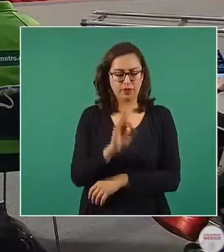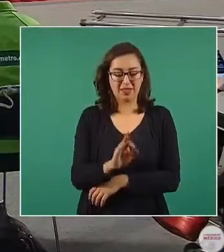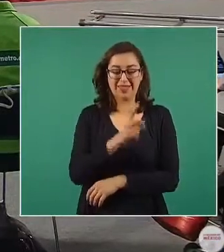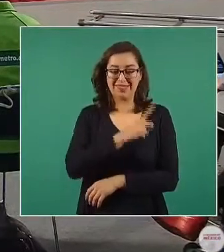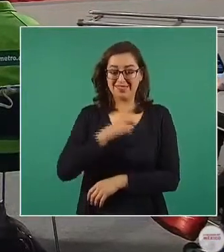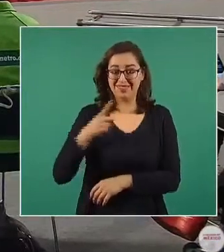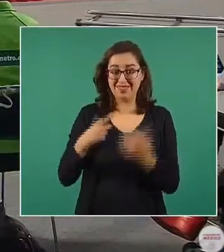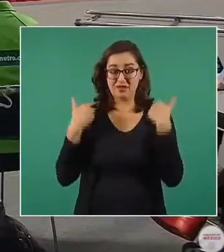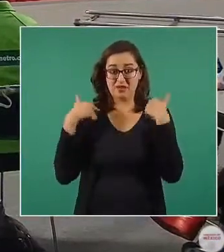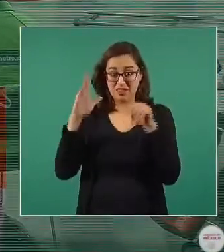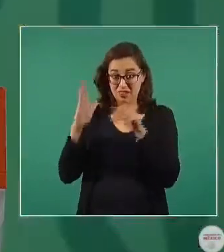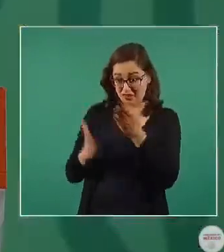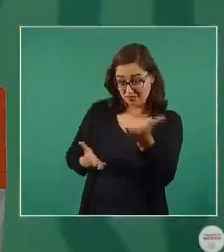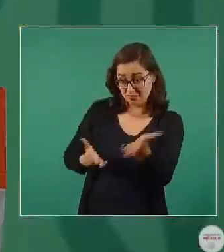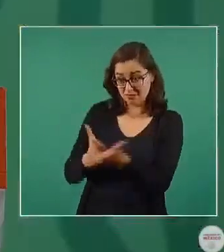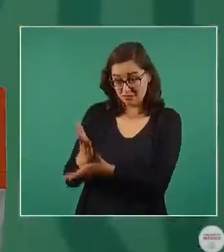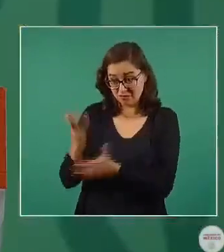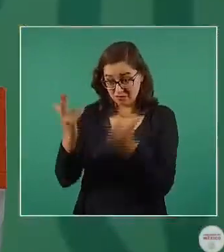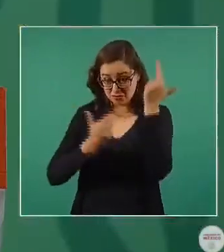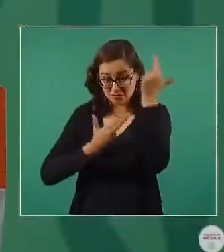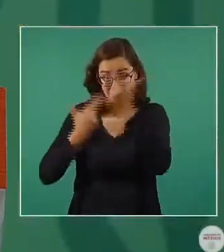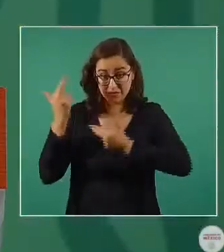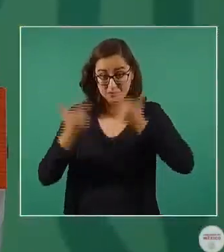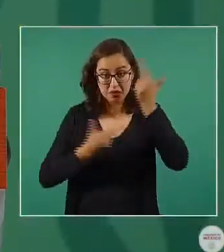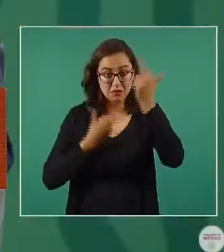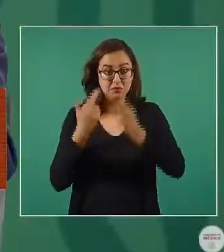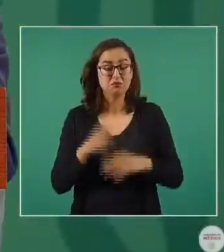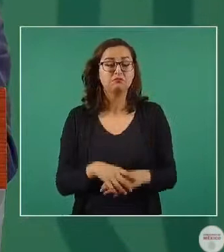Federación debería de intervenir? Sí,